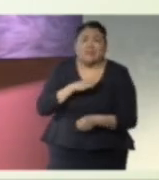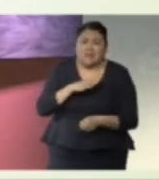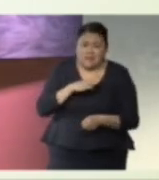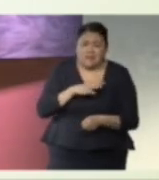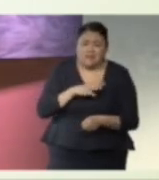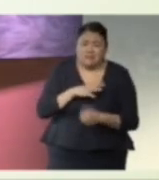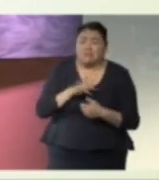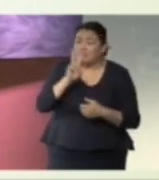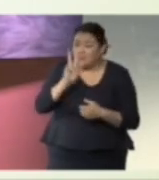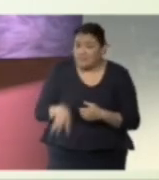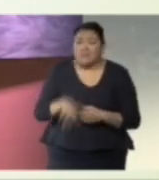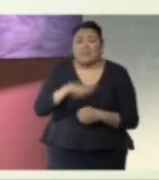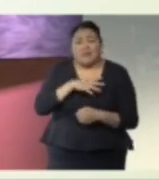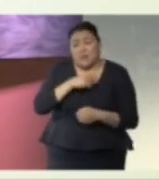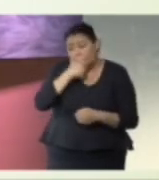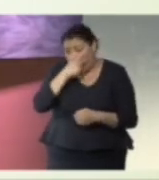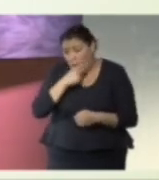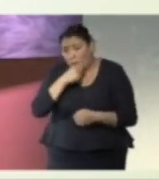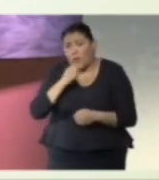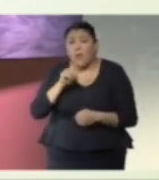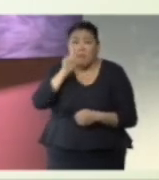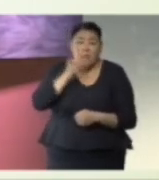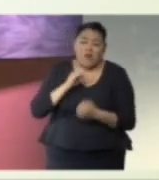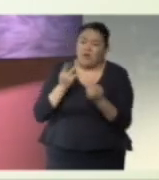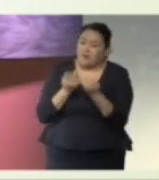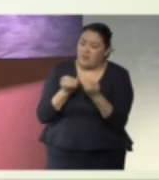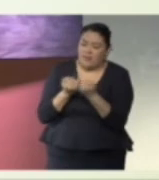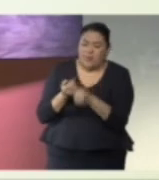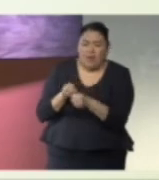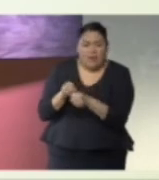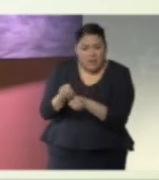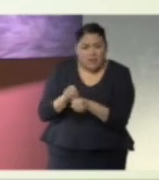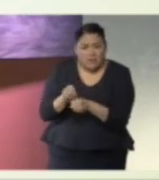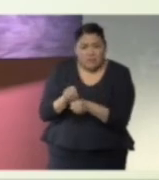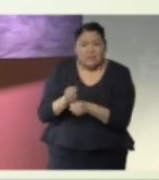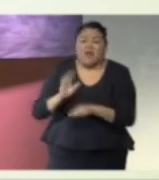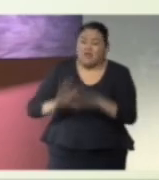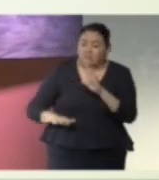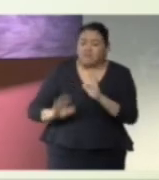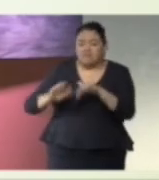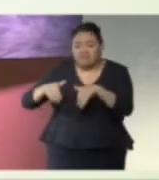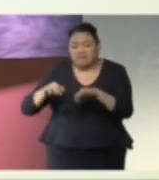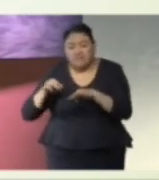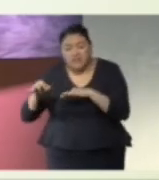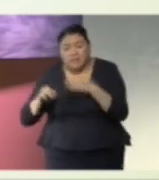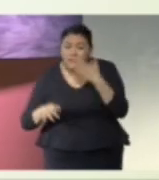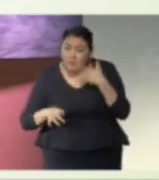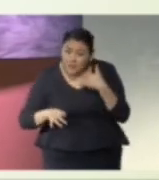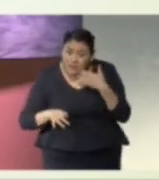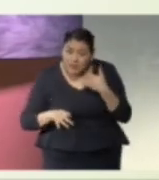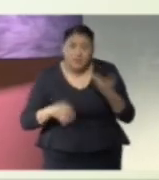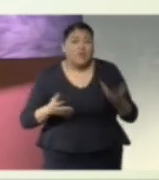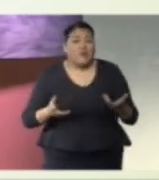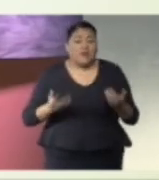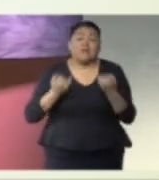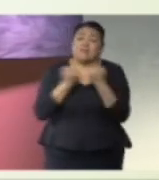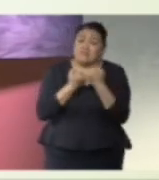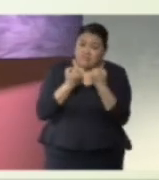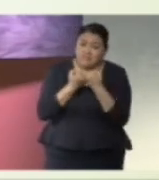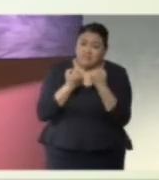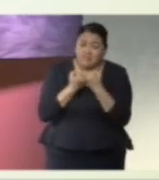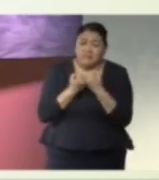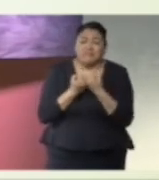por supuesto, a los hombres en este contexto de baja generación de empleo, en donde, pues, por supuesto que siempre va a ser